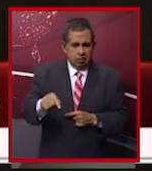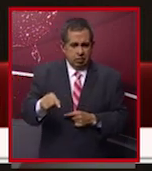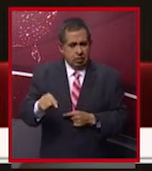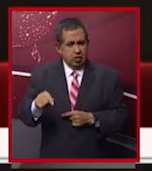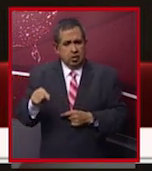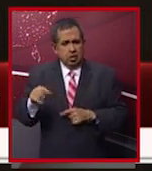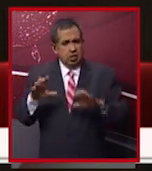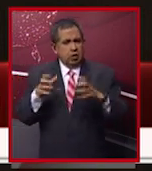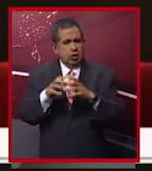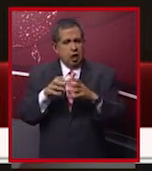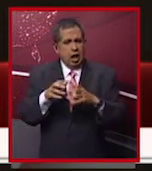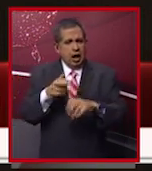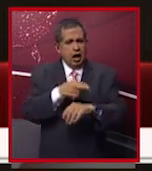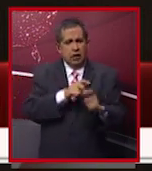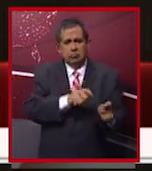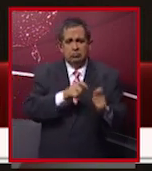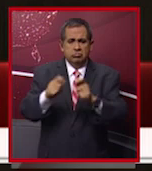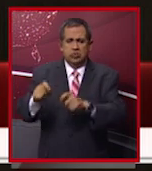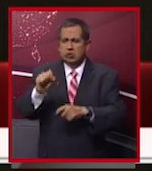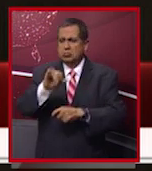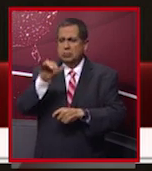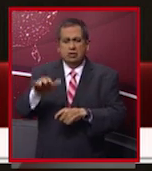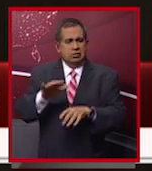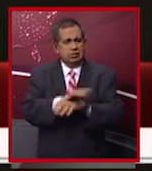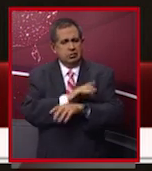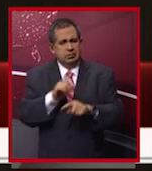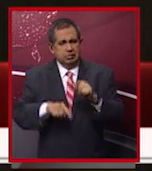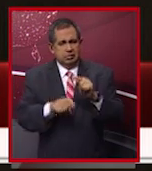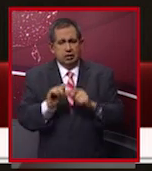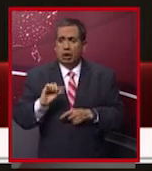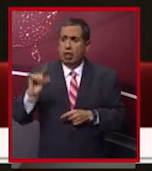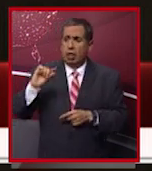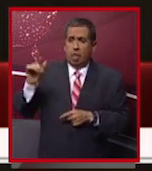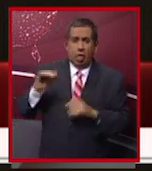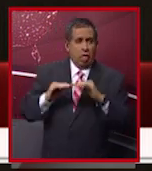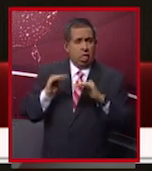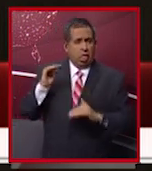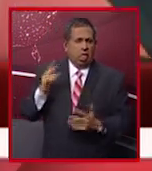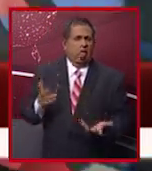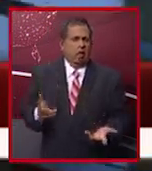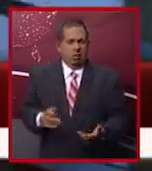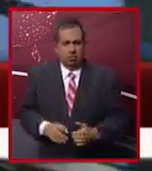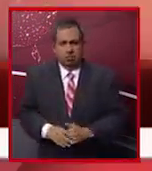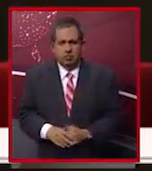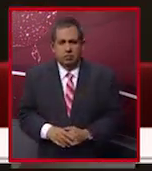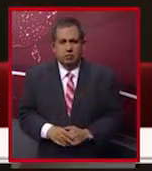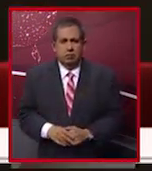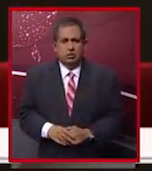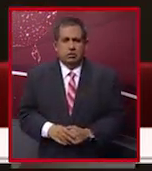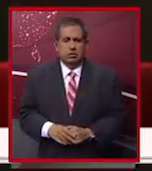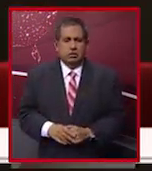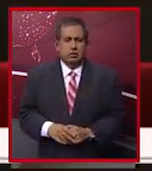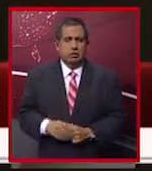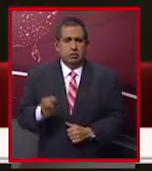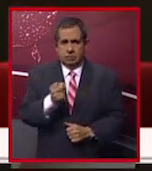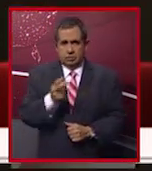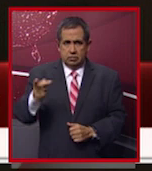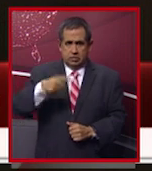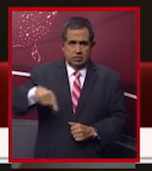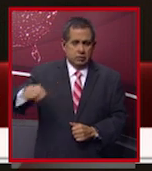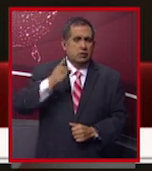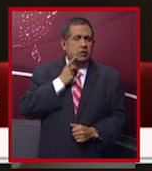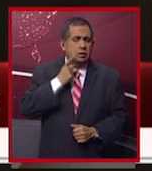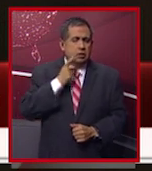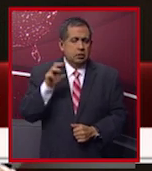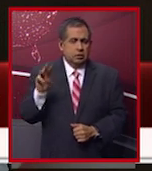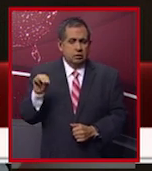de sujeción a proceso ante la Corte. Eso es una distinción ante el resto de la ciudadanía. Los diputados de